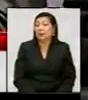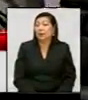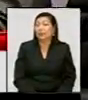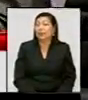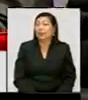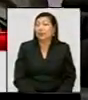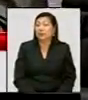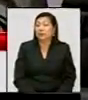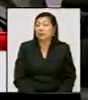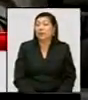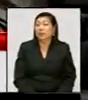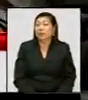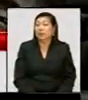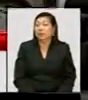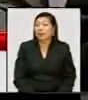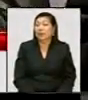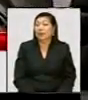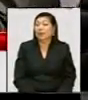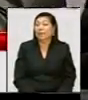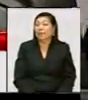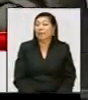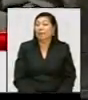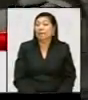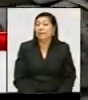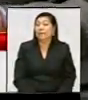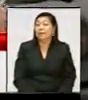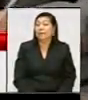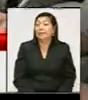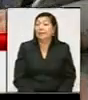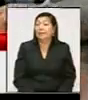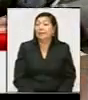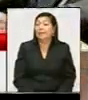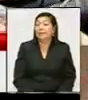Damos la bienvenida al congresista César Vázquez.